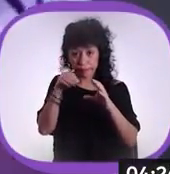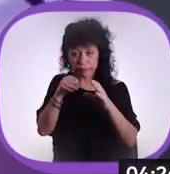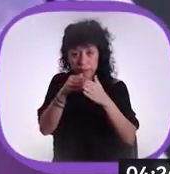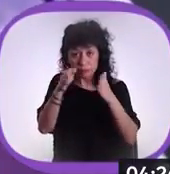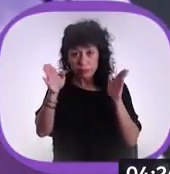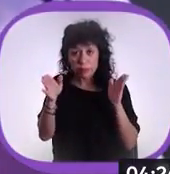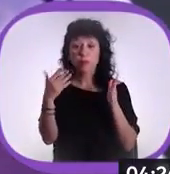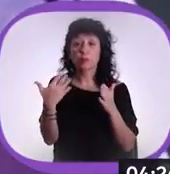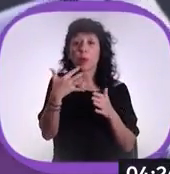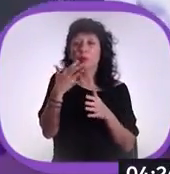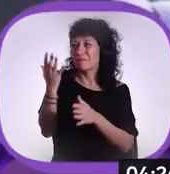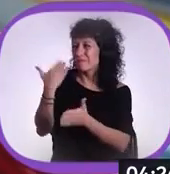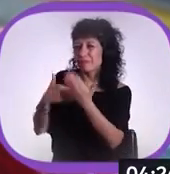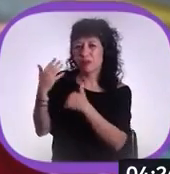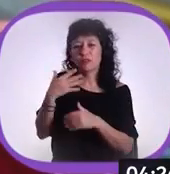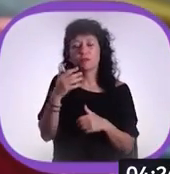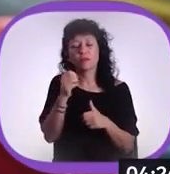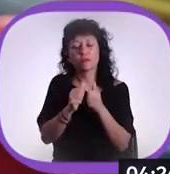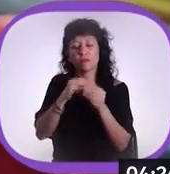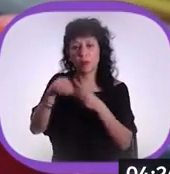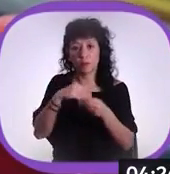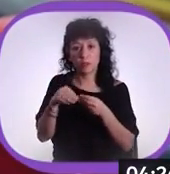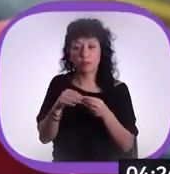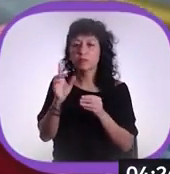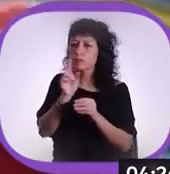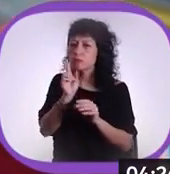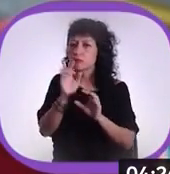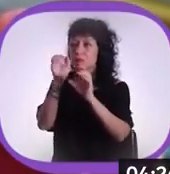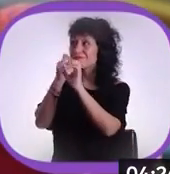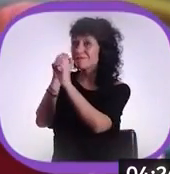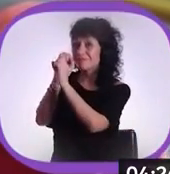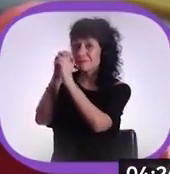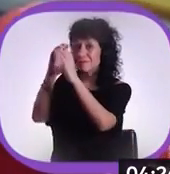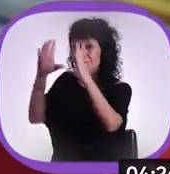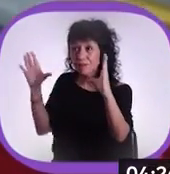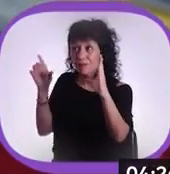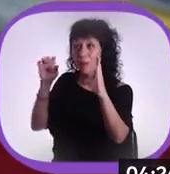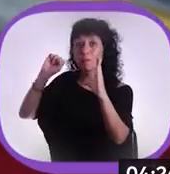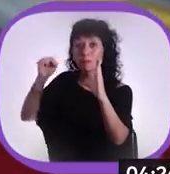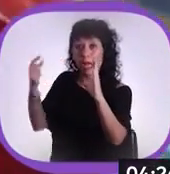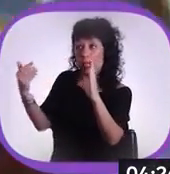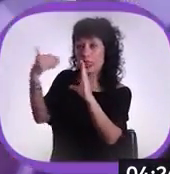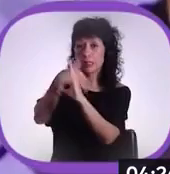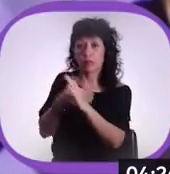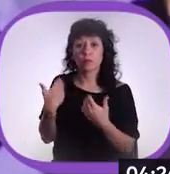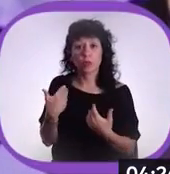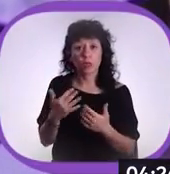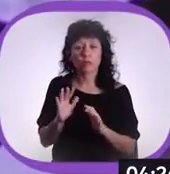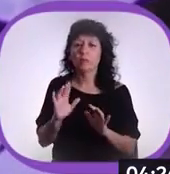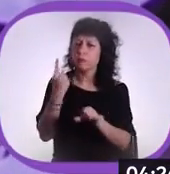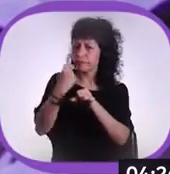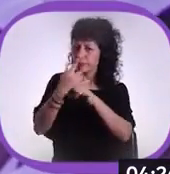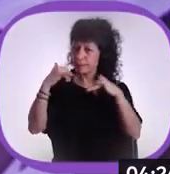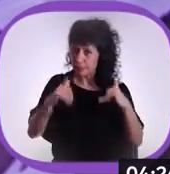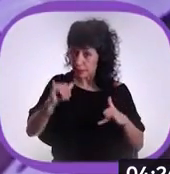pasado familiar. Eso no va a pasar. Reabrir el portal le daría la oportunidad a los malos de emboscarnos. Nuestra misión es primordial. Después de la pizza,